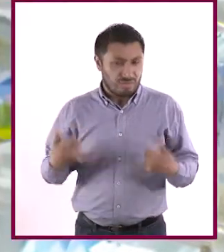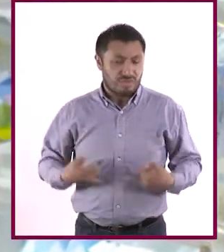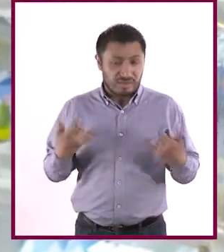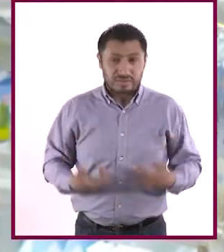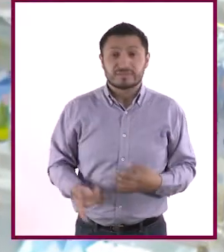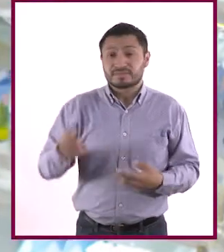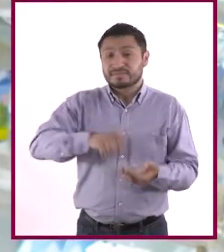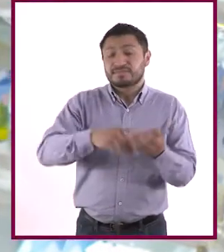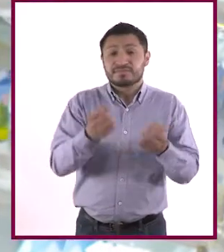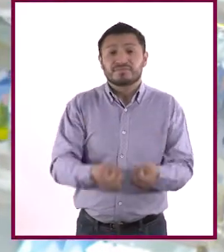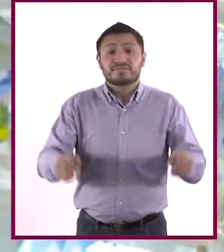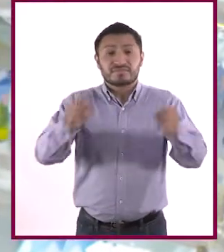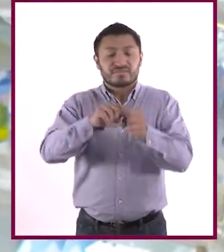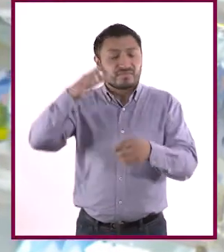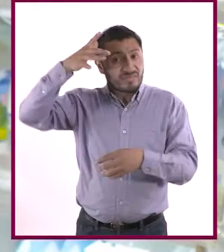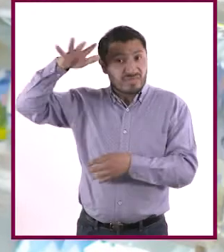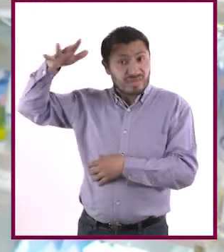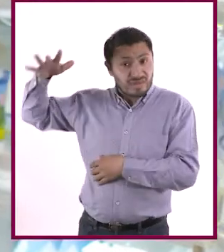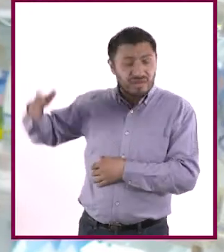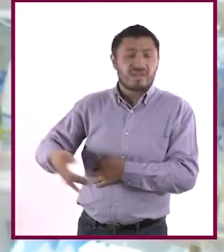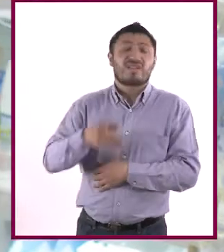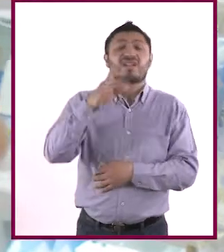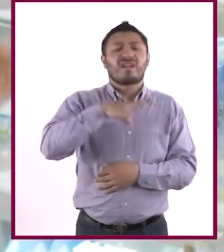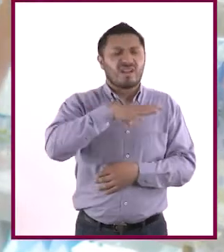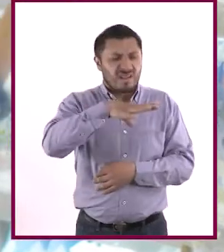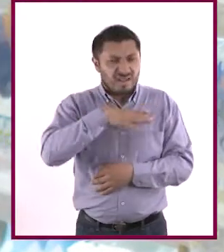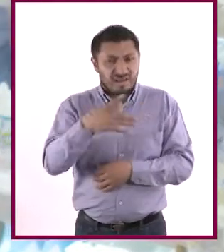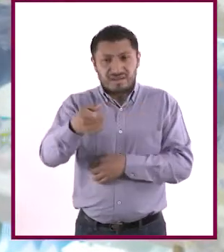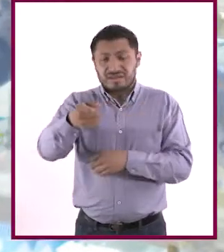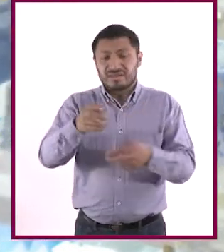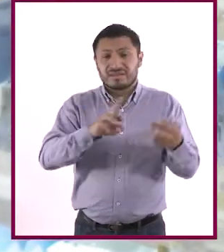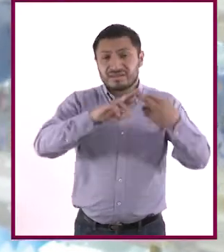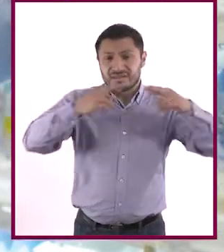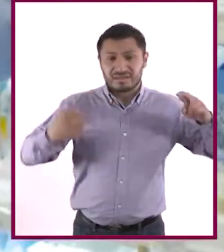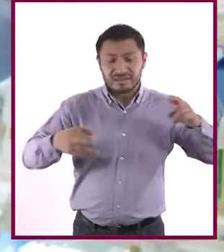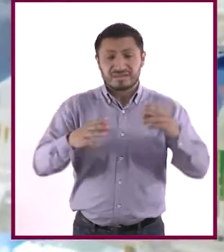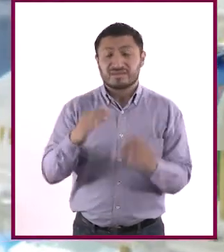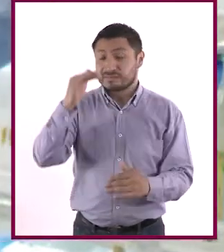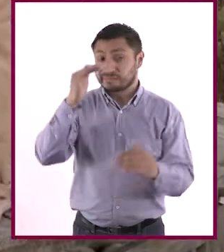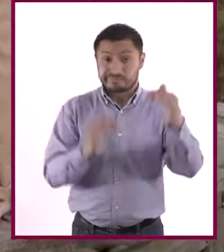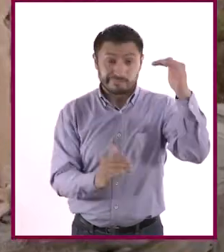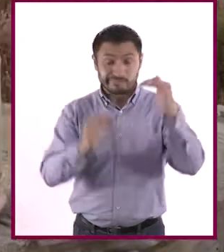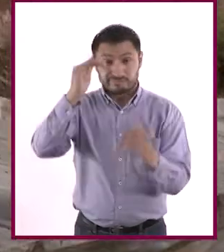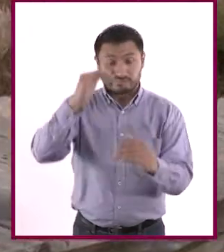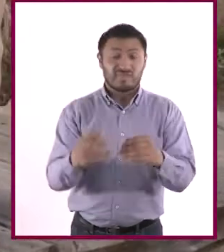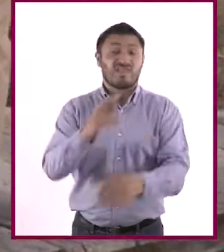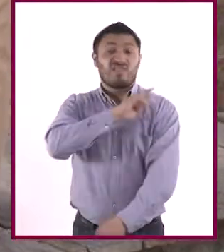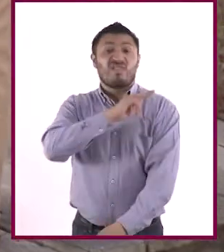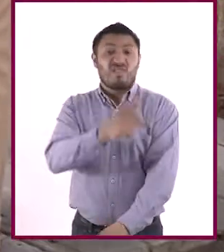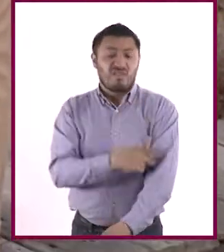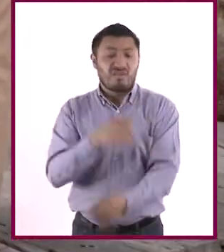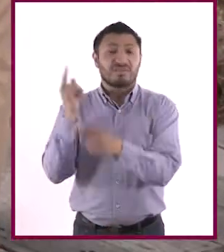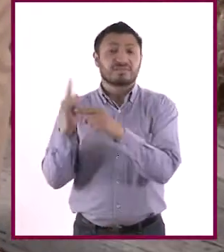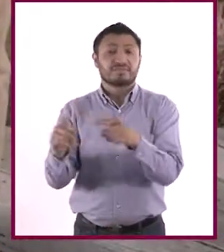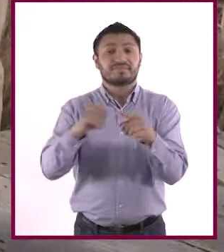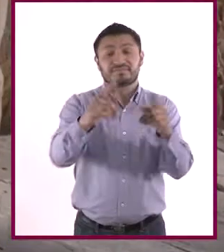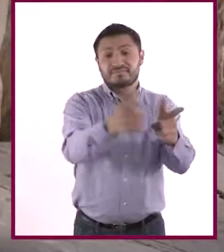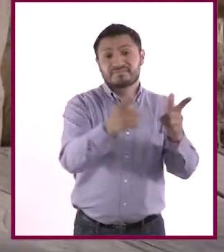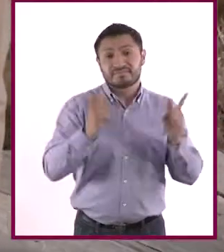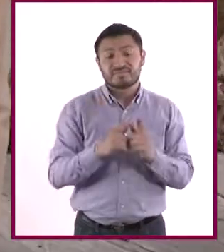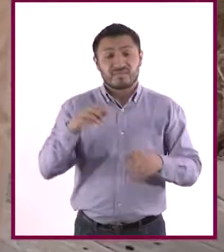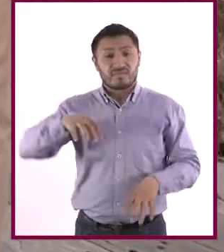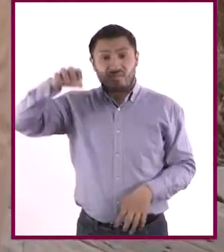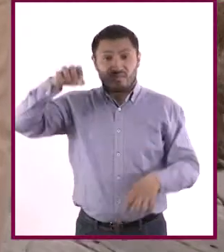una sociedad adultocentrista existen relaciones asimétricas o desiguales de poder entre diferentes grupos de